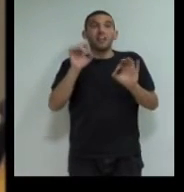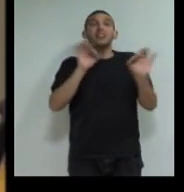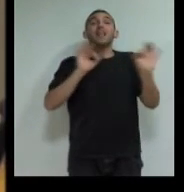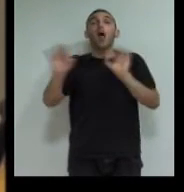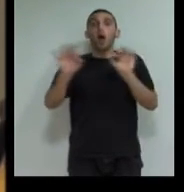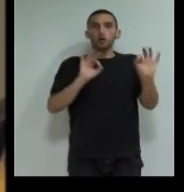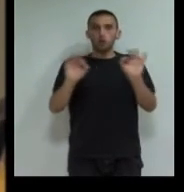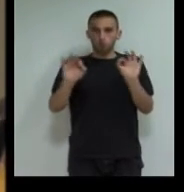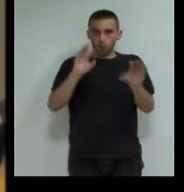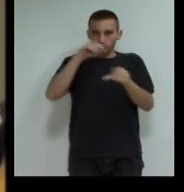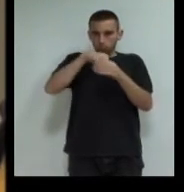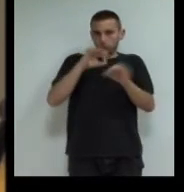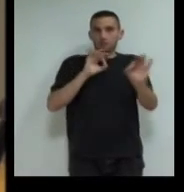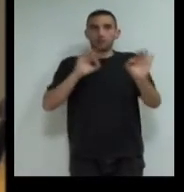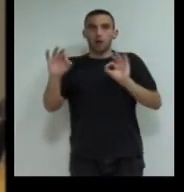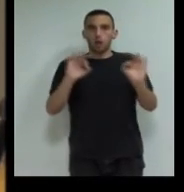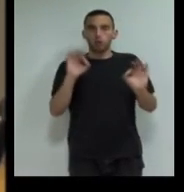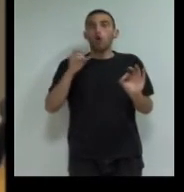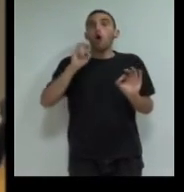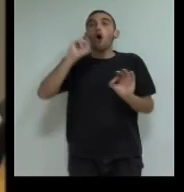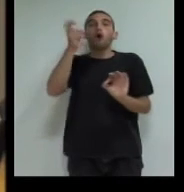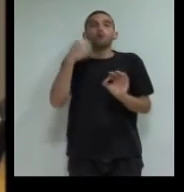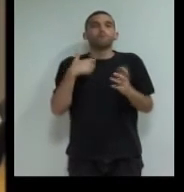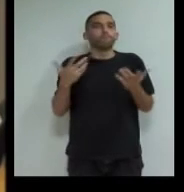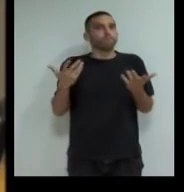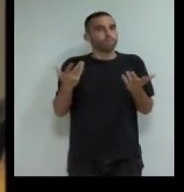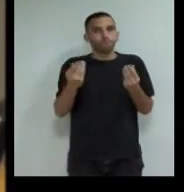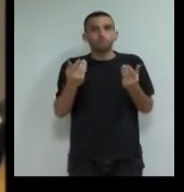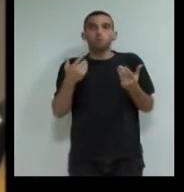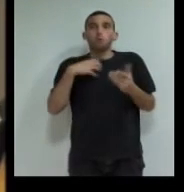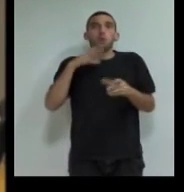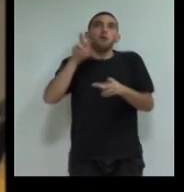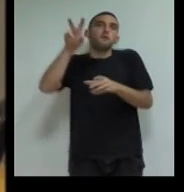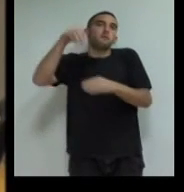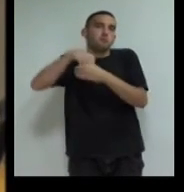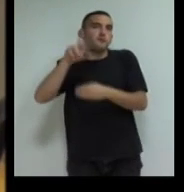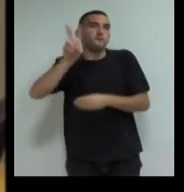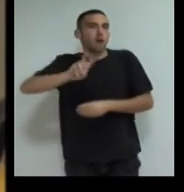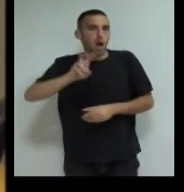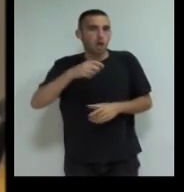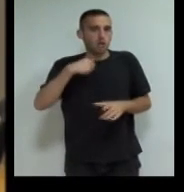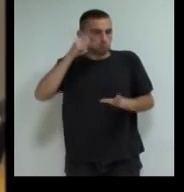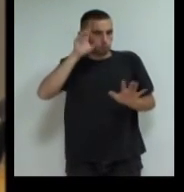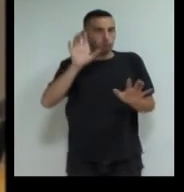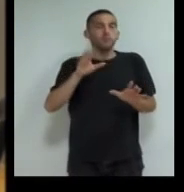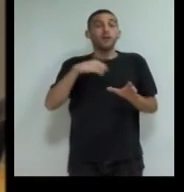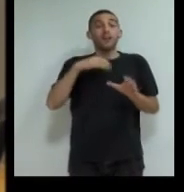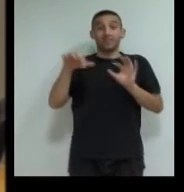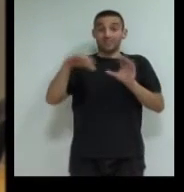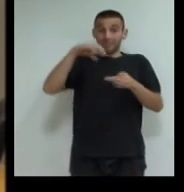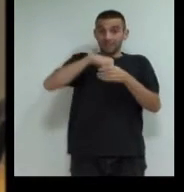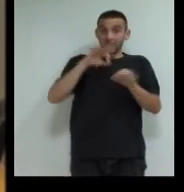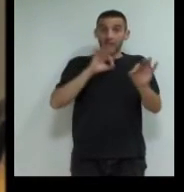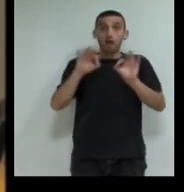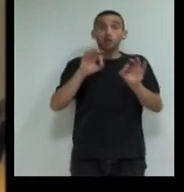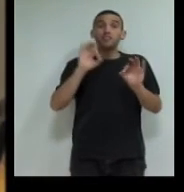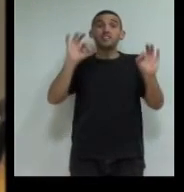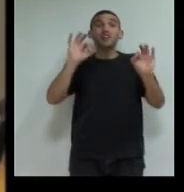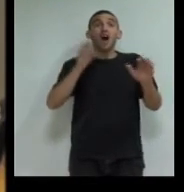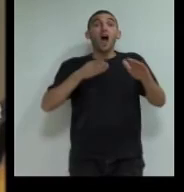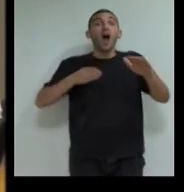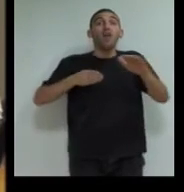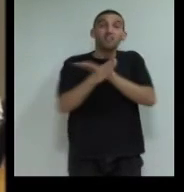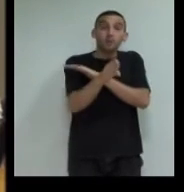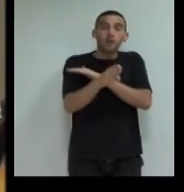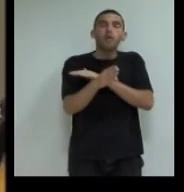teatro, o sea, al margen de otros campos que a lo mejor sea válido cualquier otro de ellos. Yo creo que, por ejemplo, en el teatro lo que es la accesibilidad debería